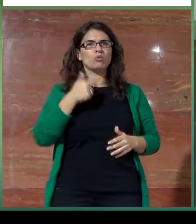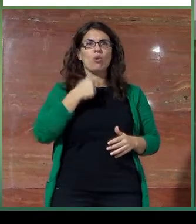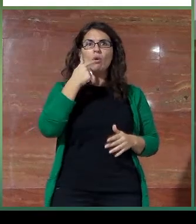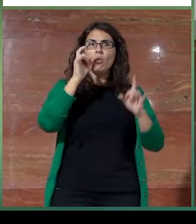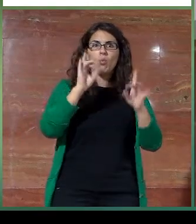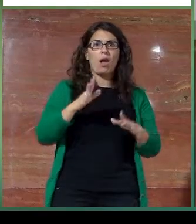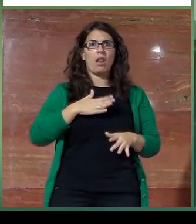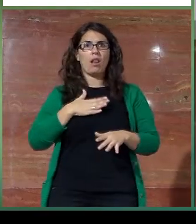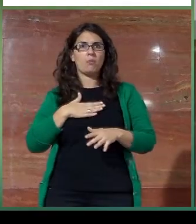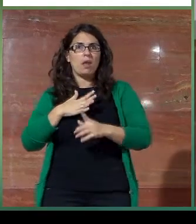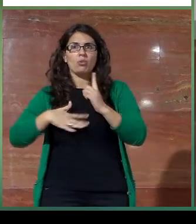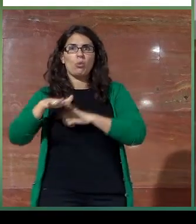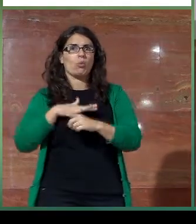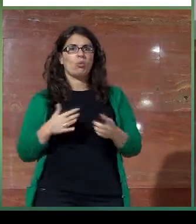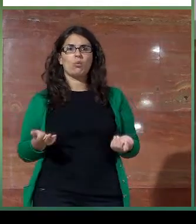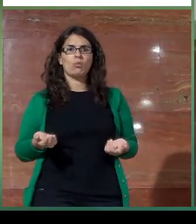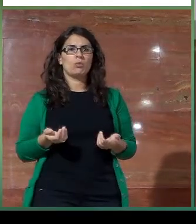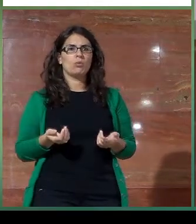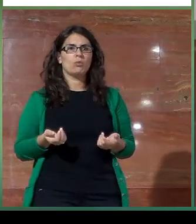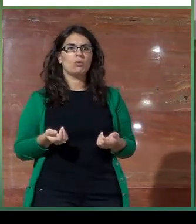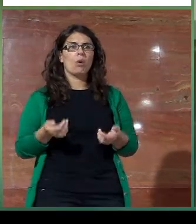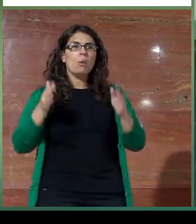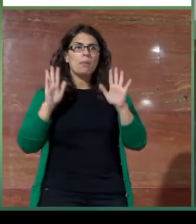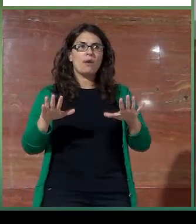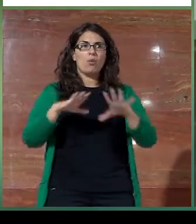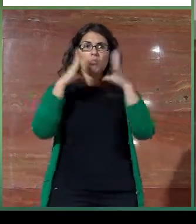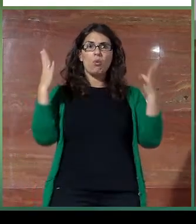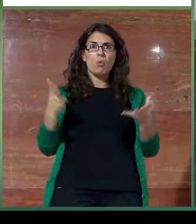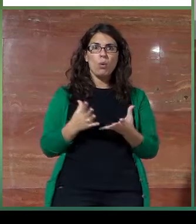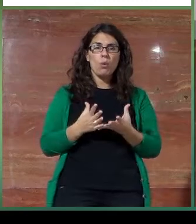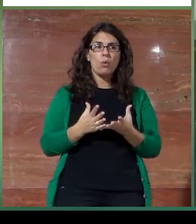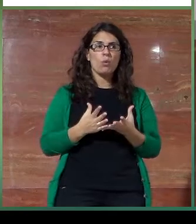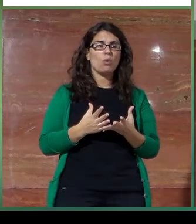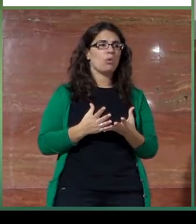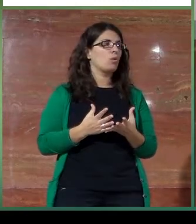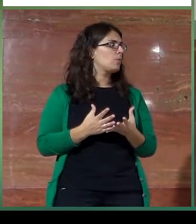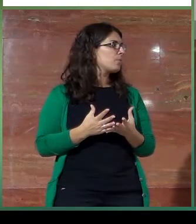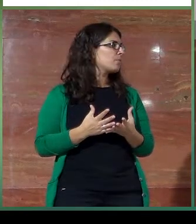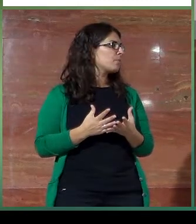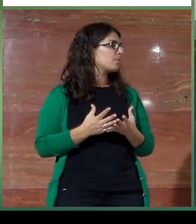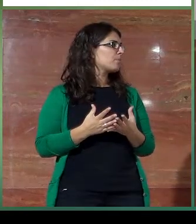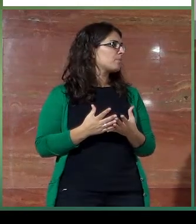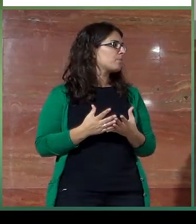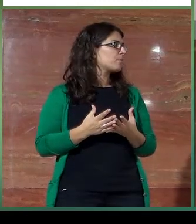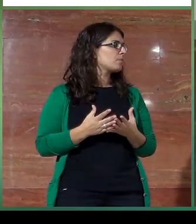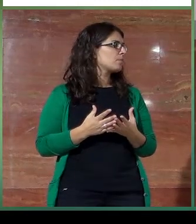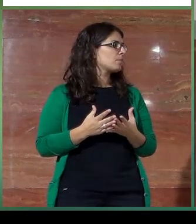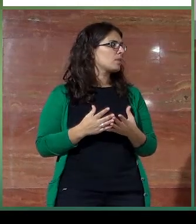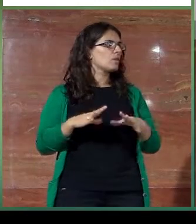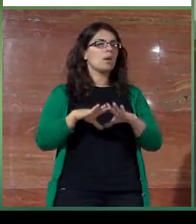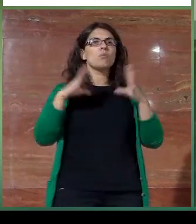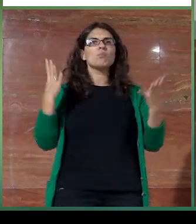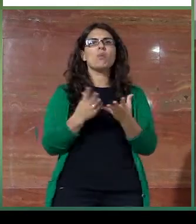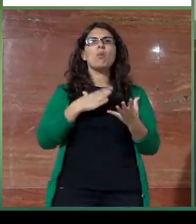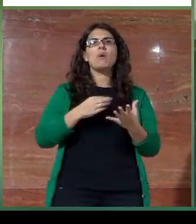los míos, en mi entorno, pero en el mundo ya, bueno, te pueden echar de una